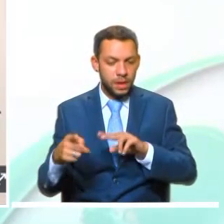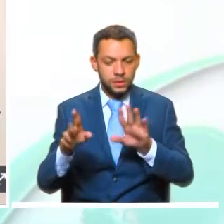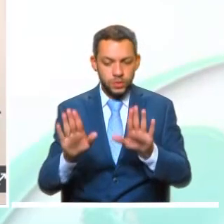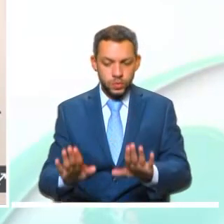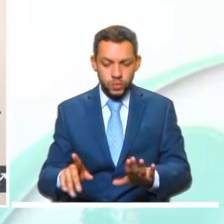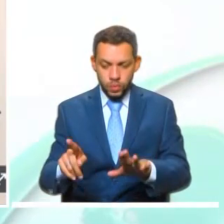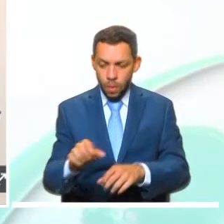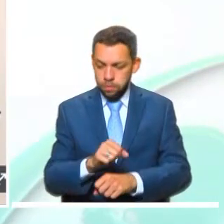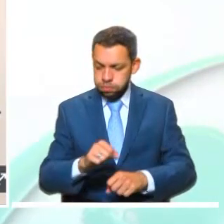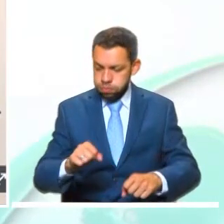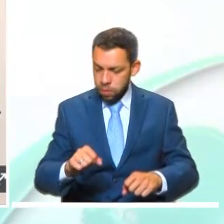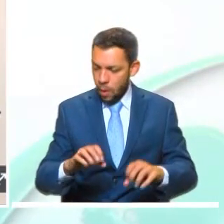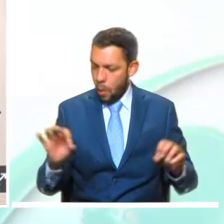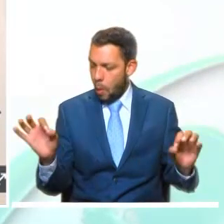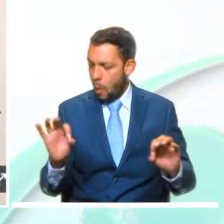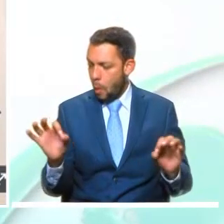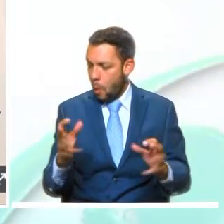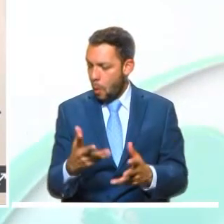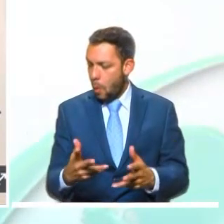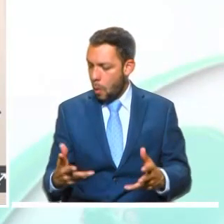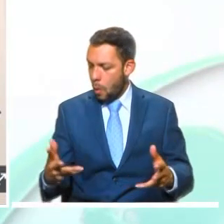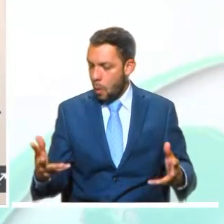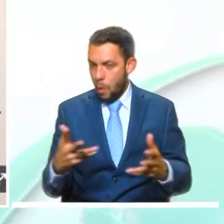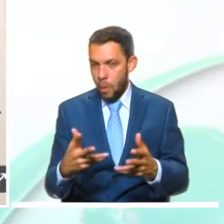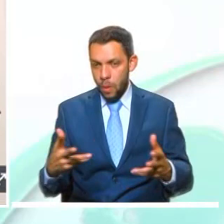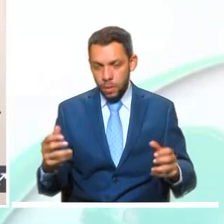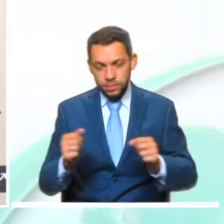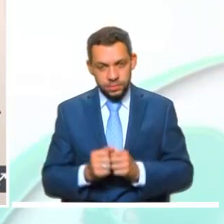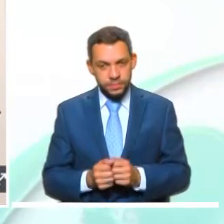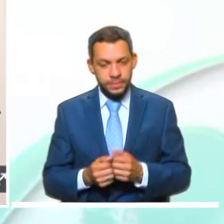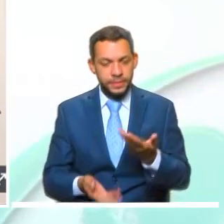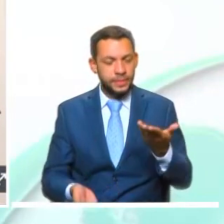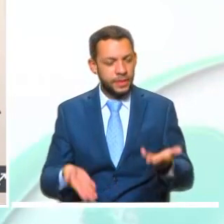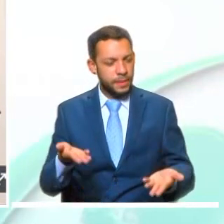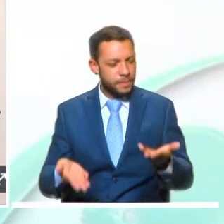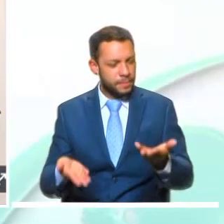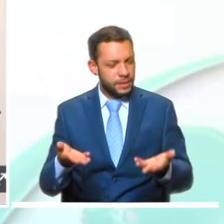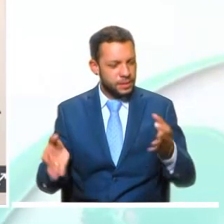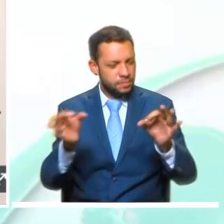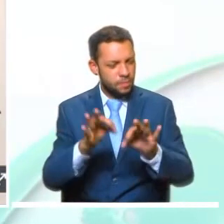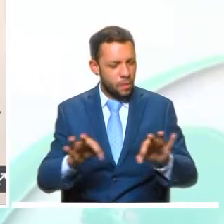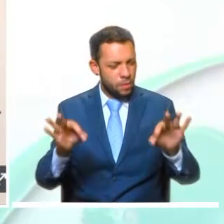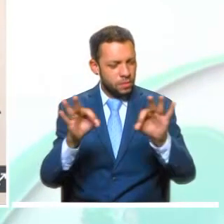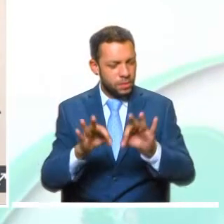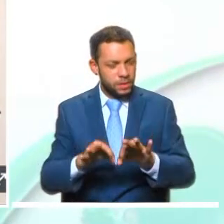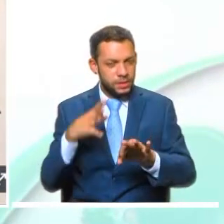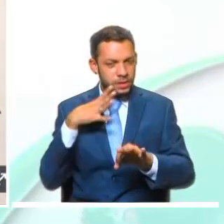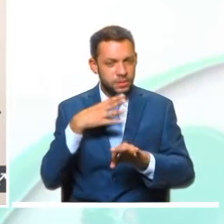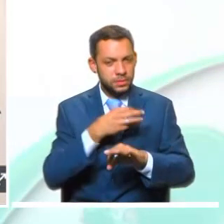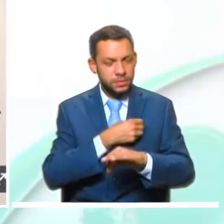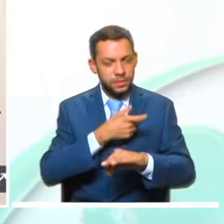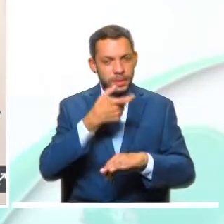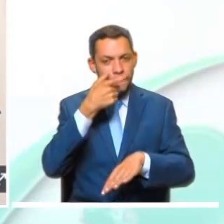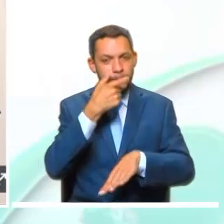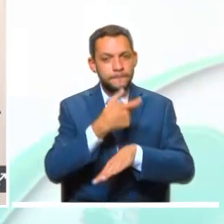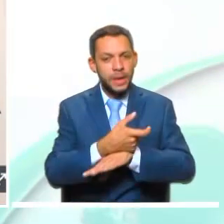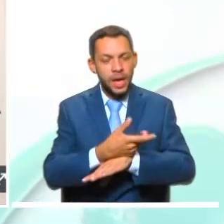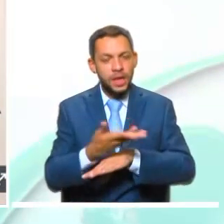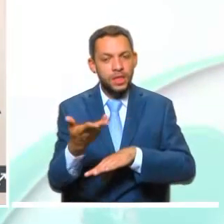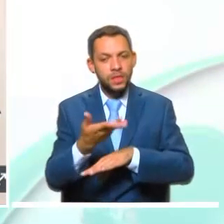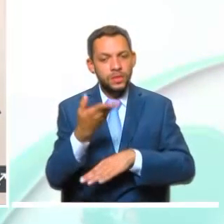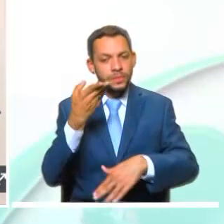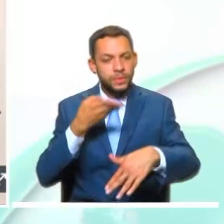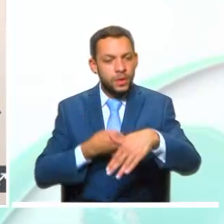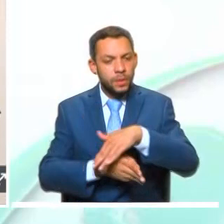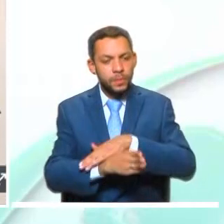traumatismos por otras causas entonces sería muy importante mirar donde el electro si es